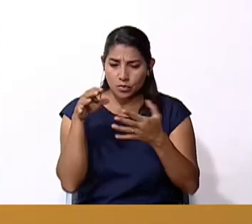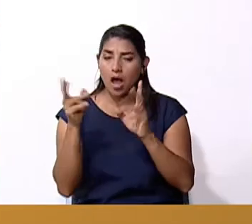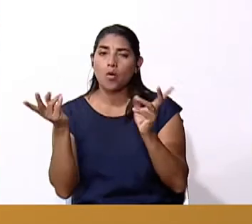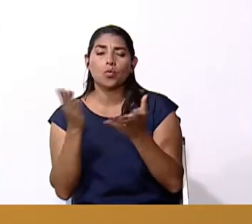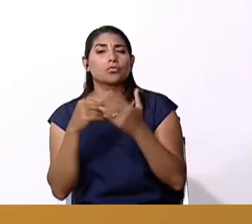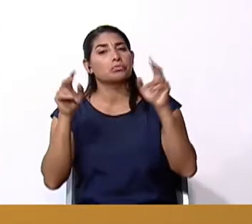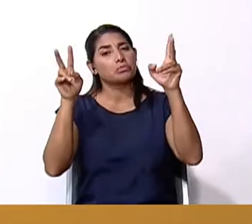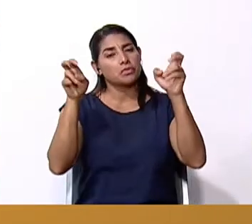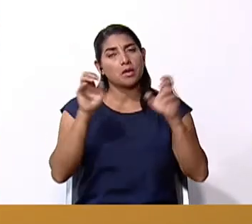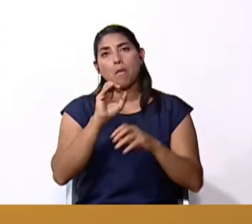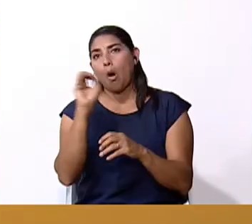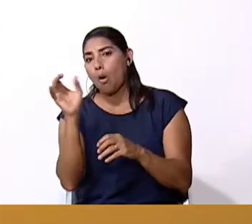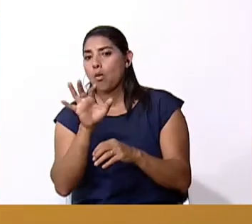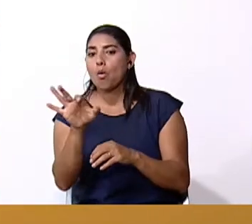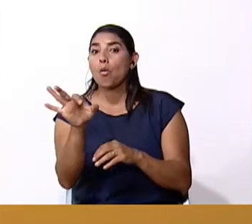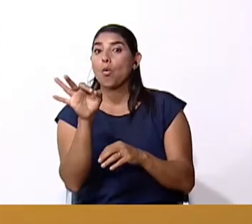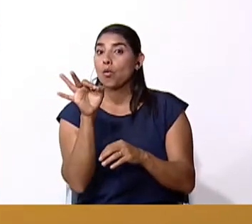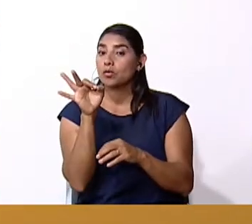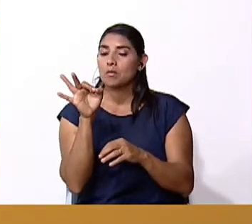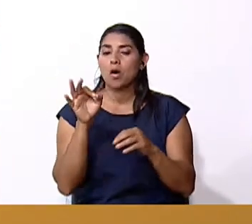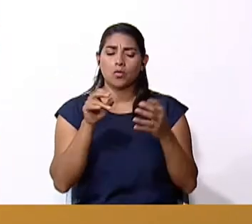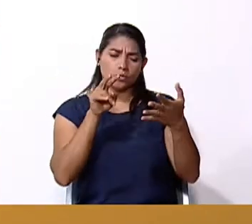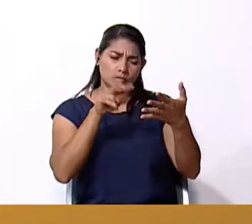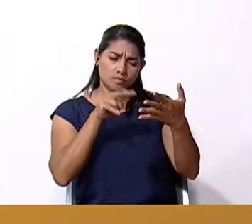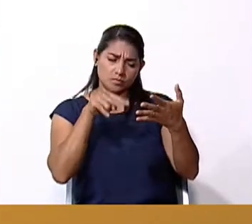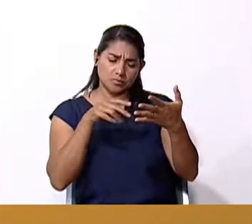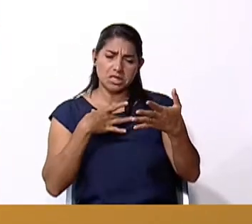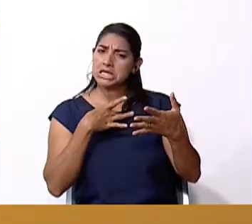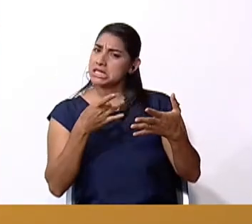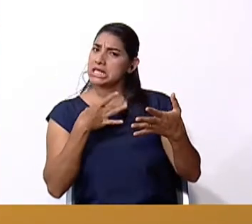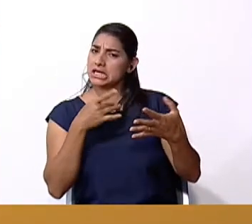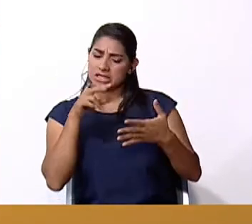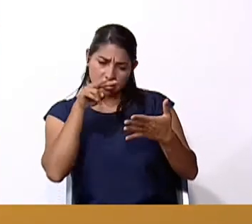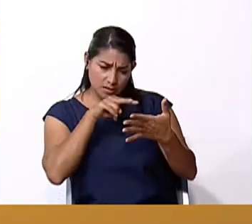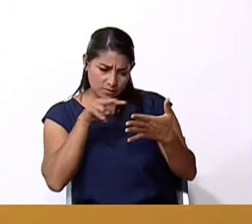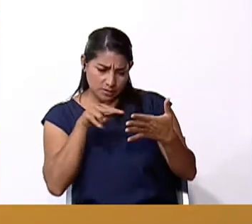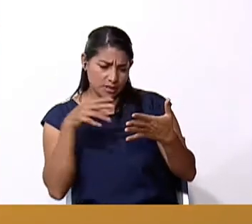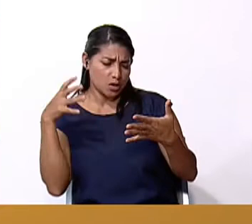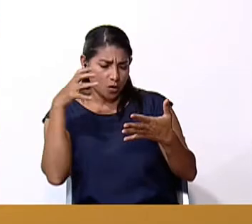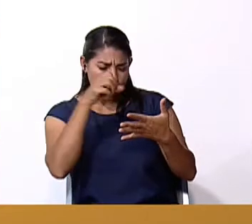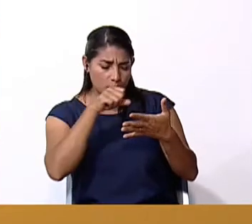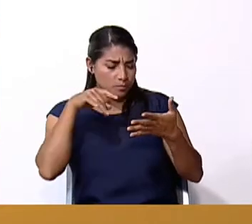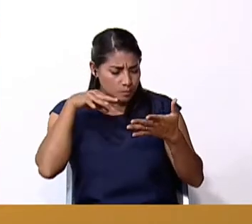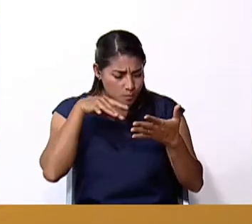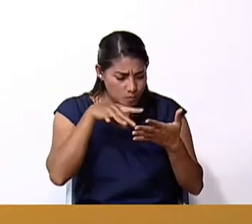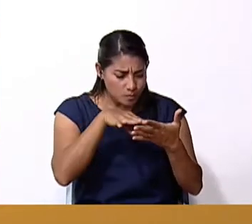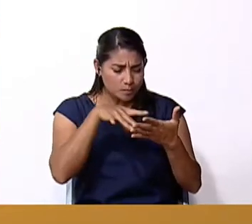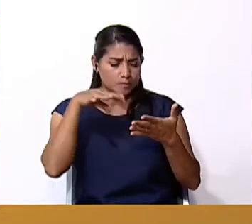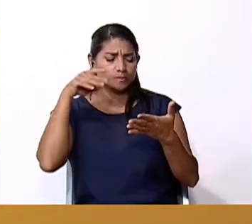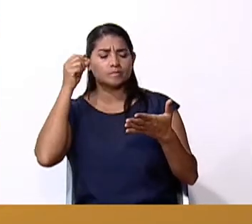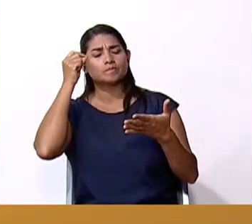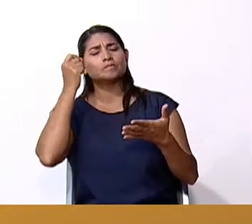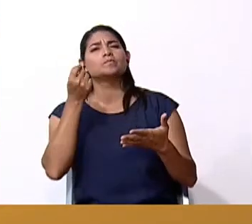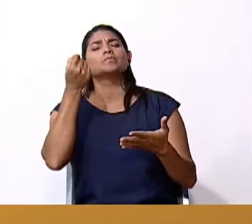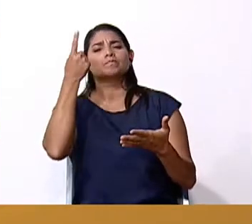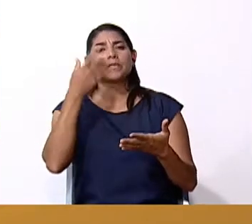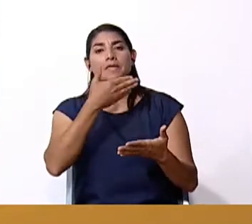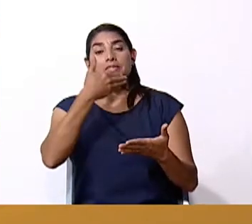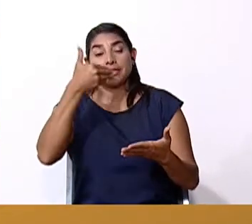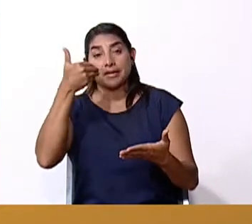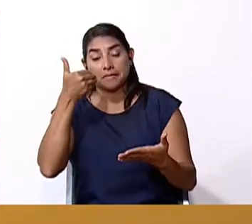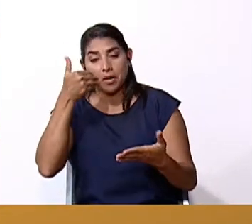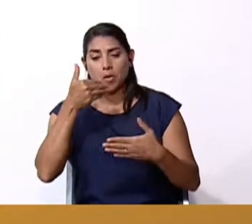tema o cuando encontramos una temática que nos interesa y la queremos estudiar y comprender mejor